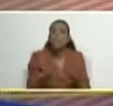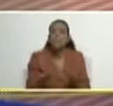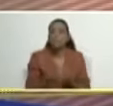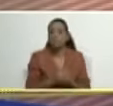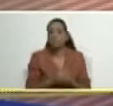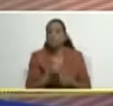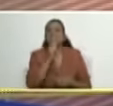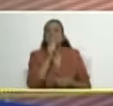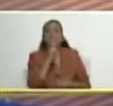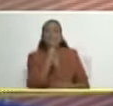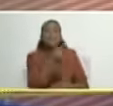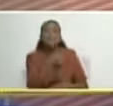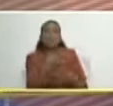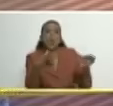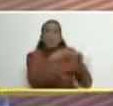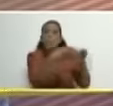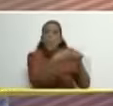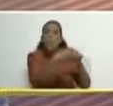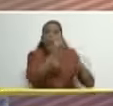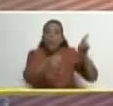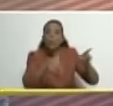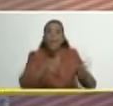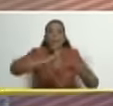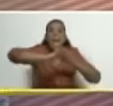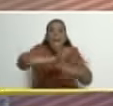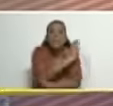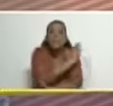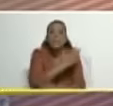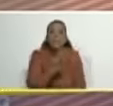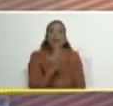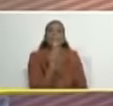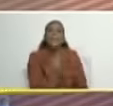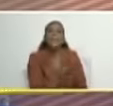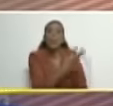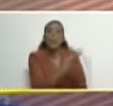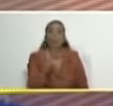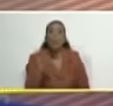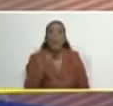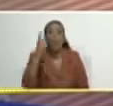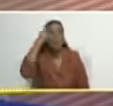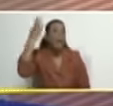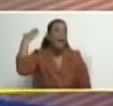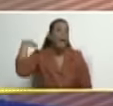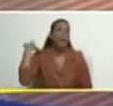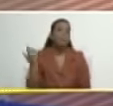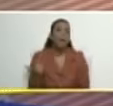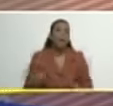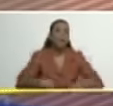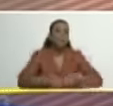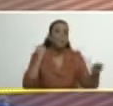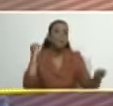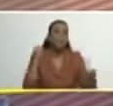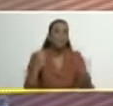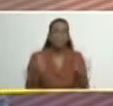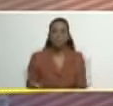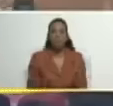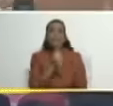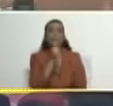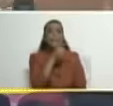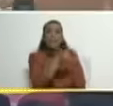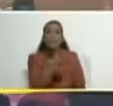¿Y quién dijo que tenían que eliminar la licencia 44 hace unos días atrás?